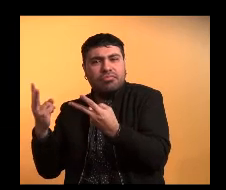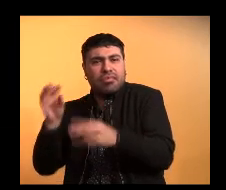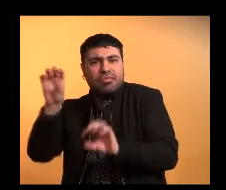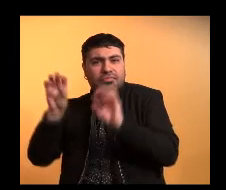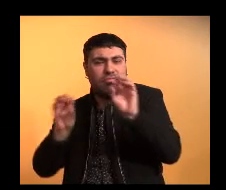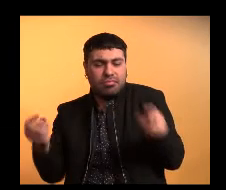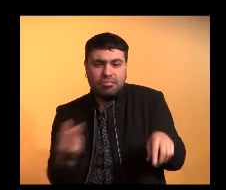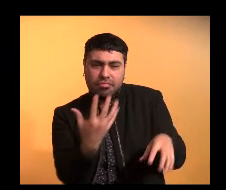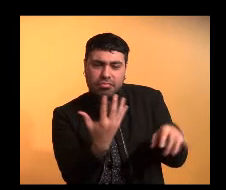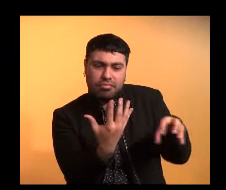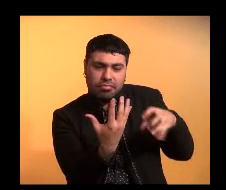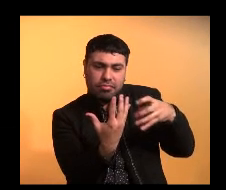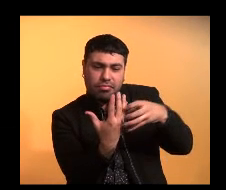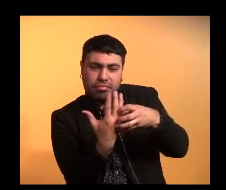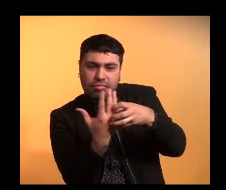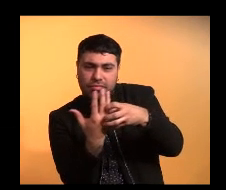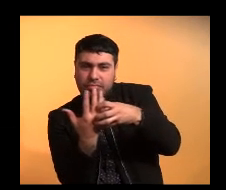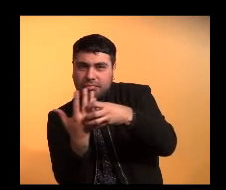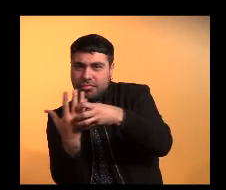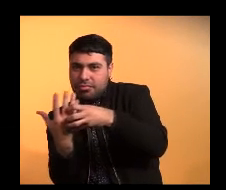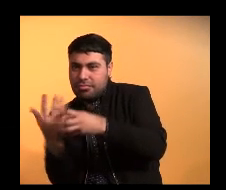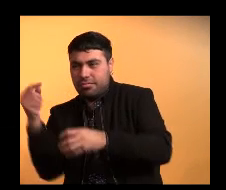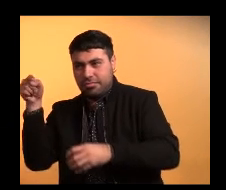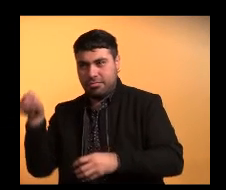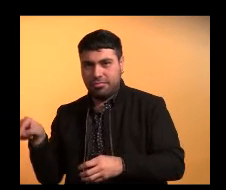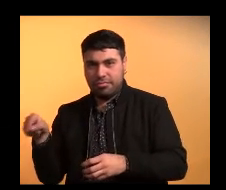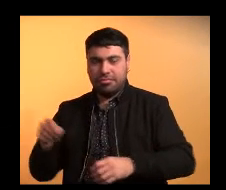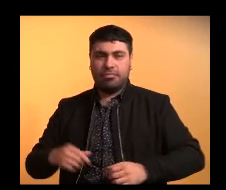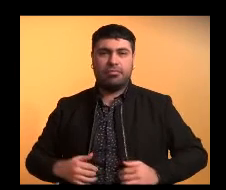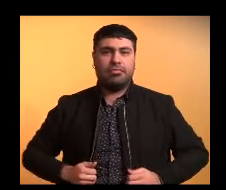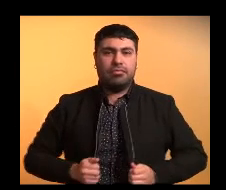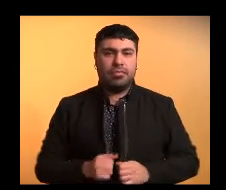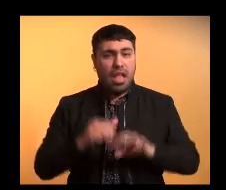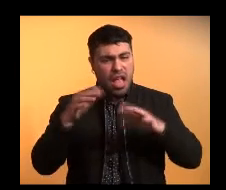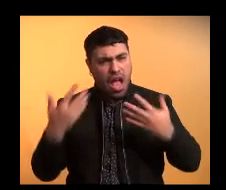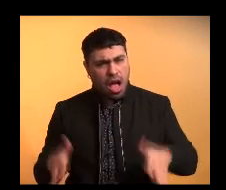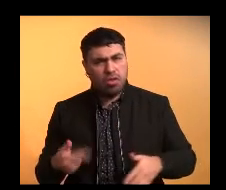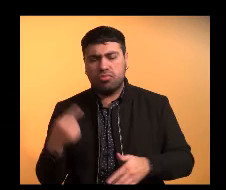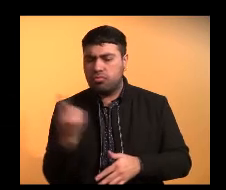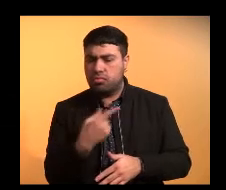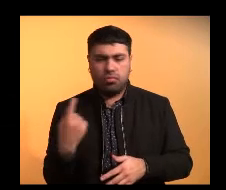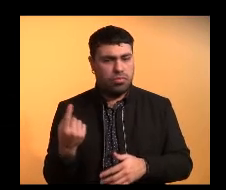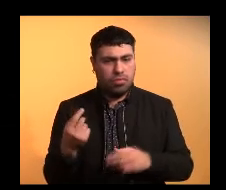horas, y eso es lo que precisamente estamos investigando ahora.